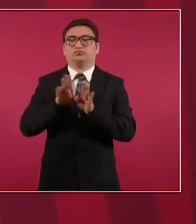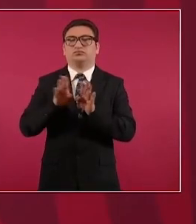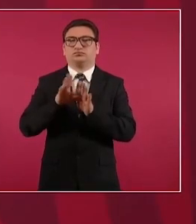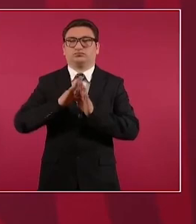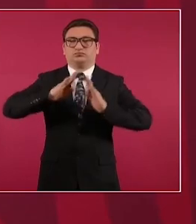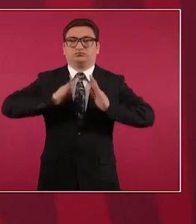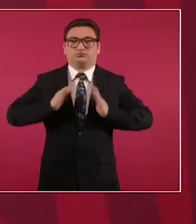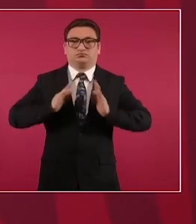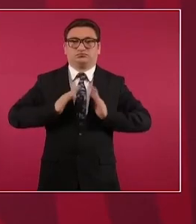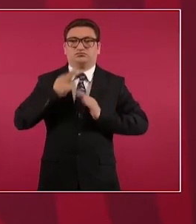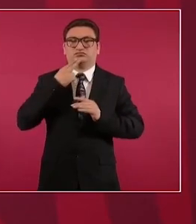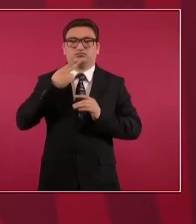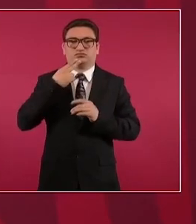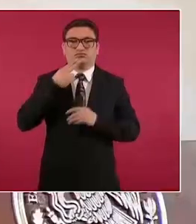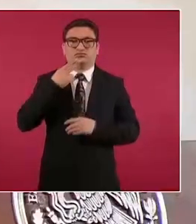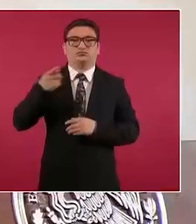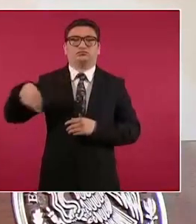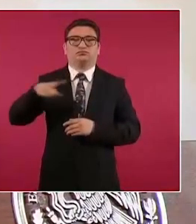para